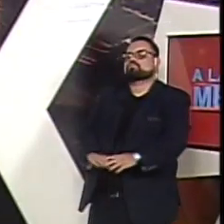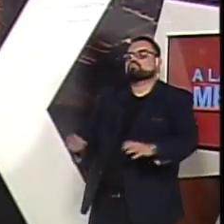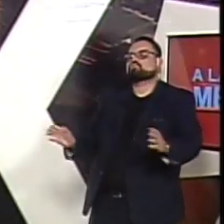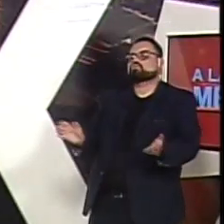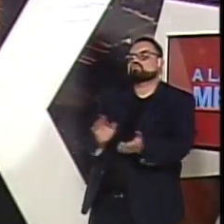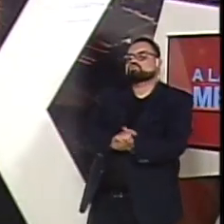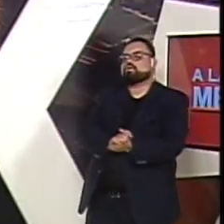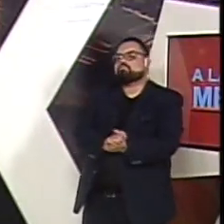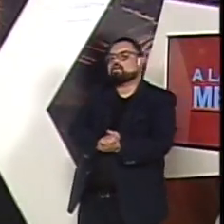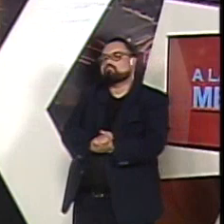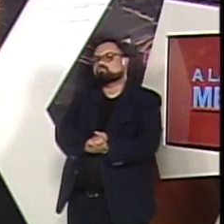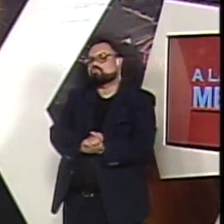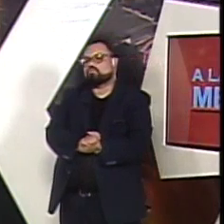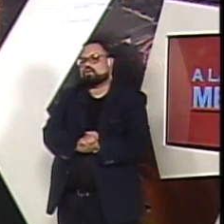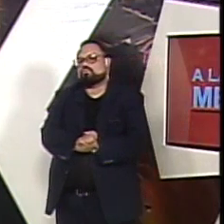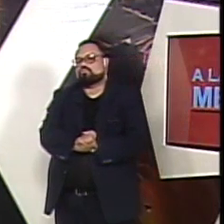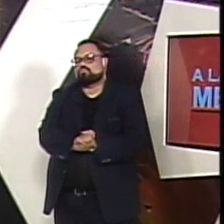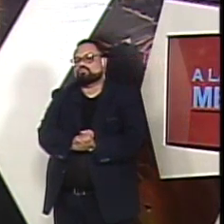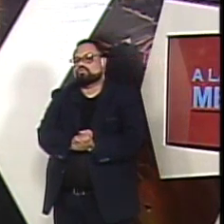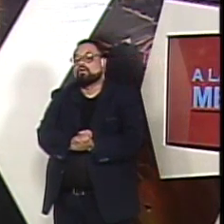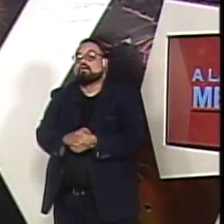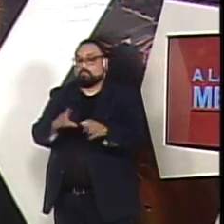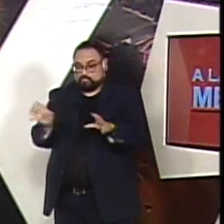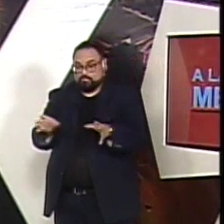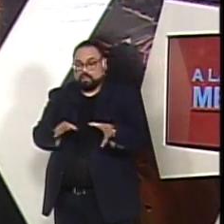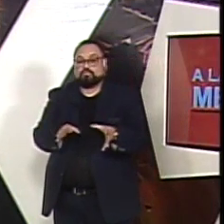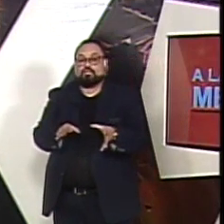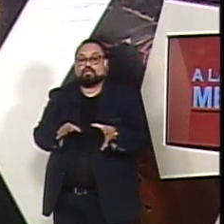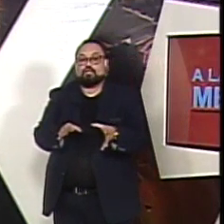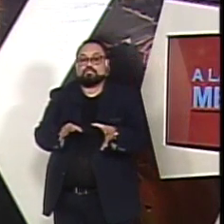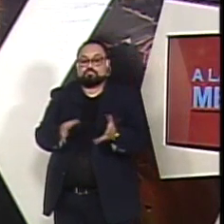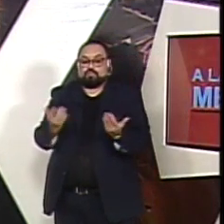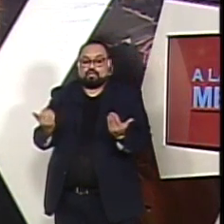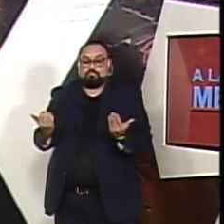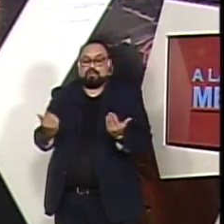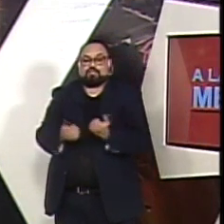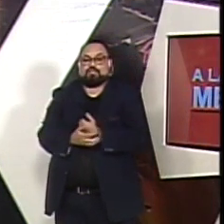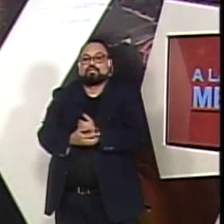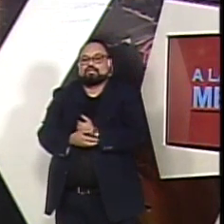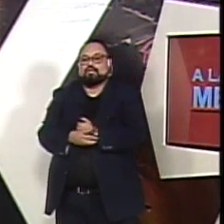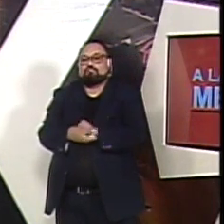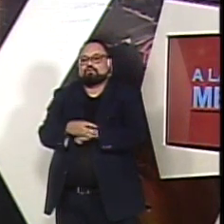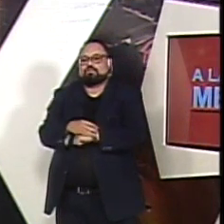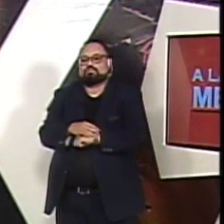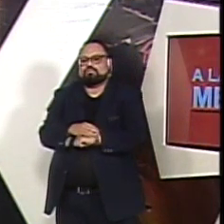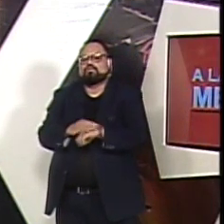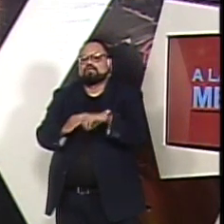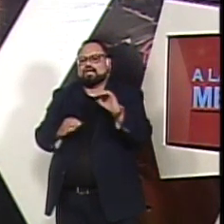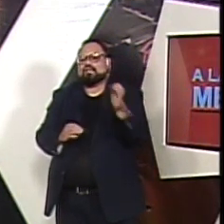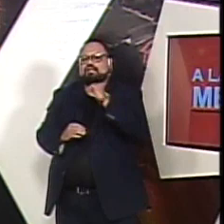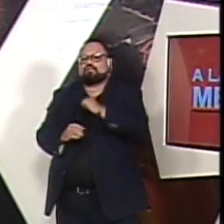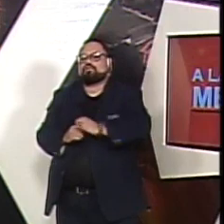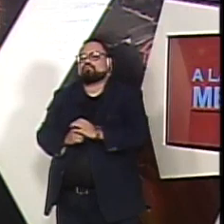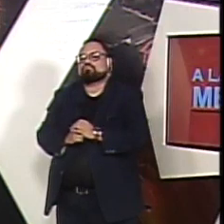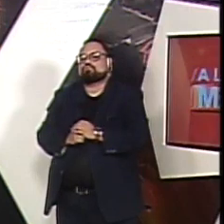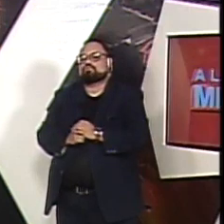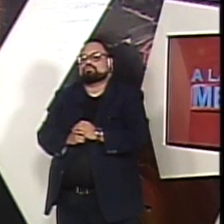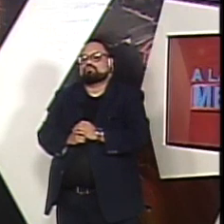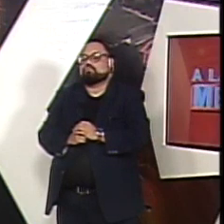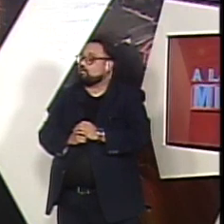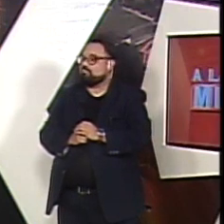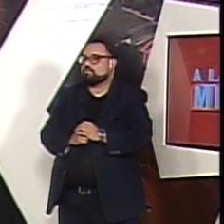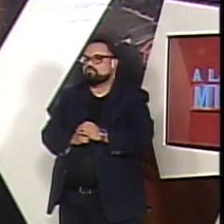esa reflexión nosotros terminamos como gran conclusión pero terminamos el análisis porque la parte de la información es la que viene a